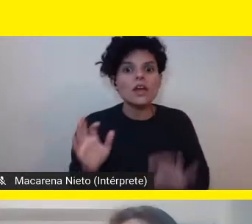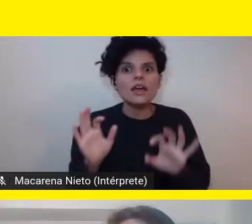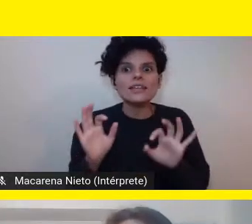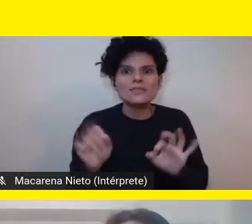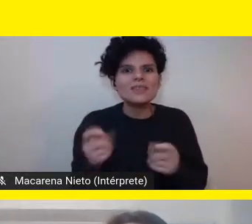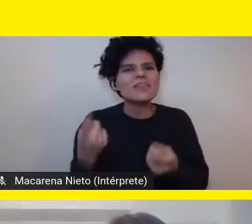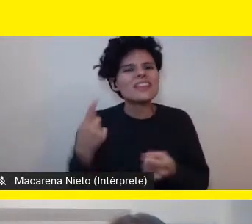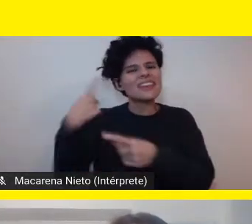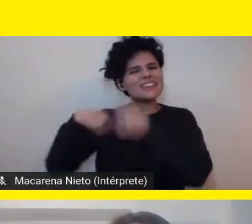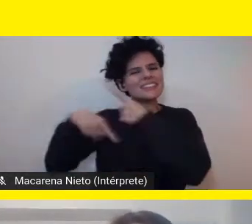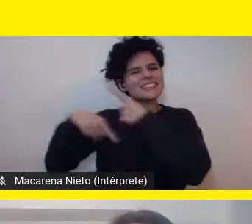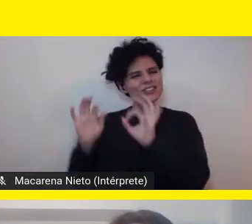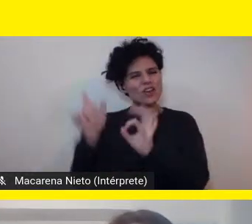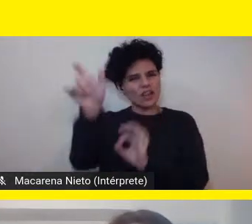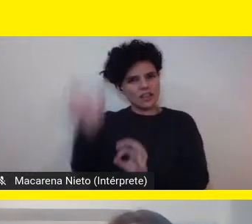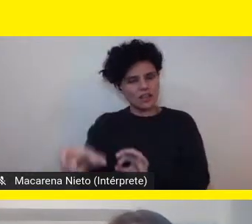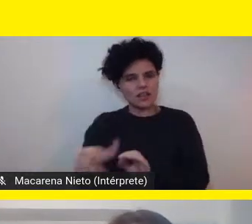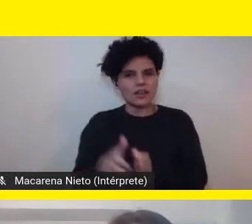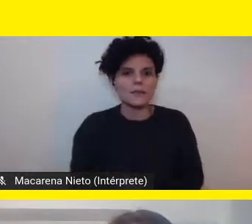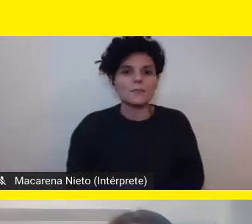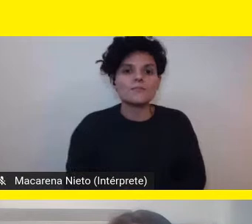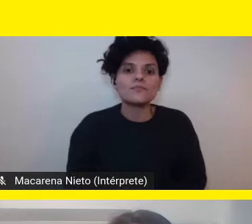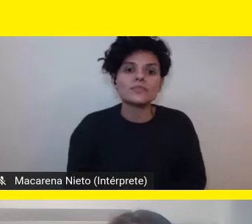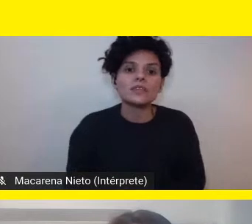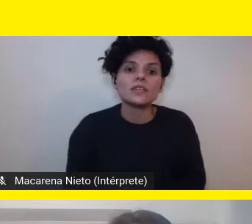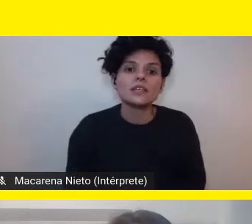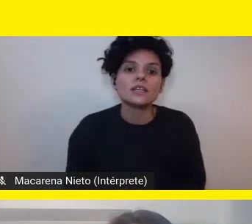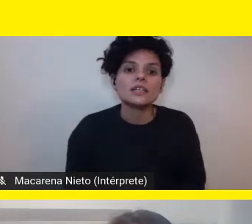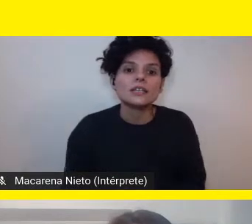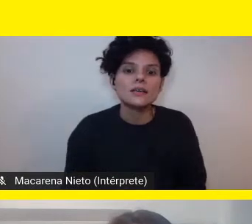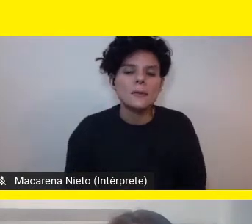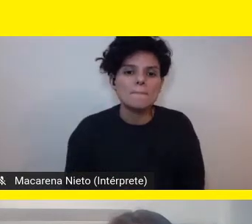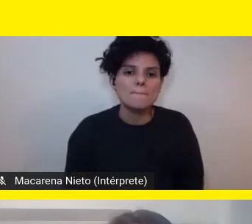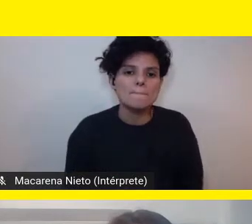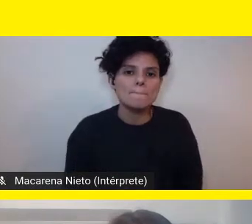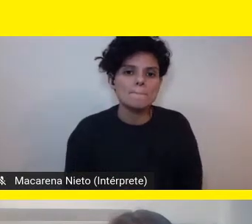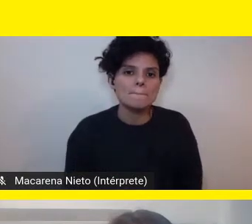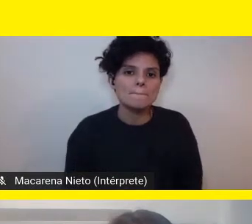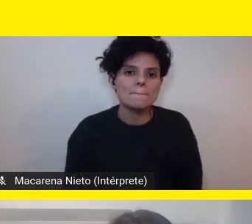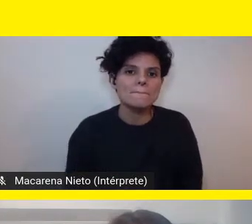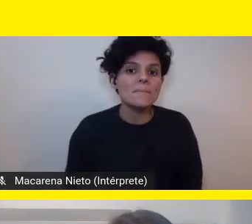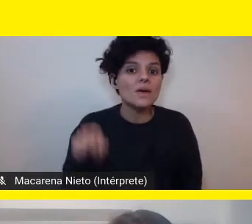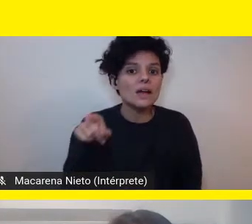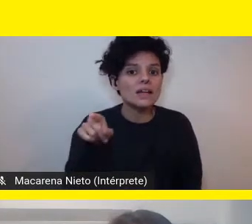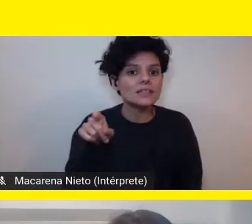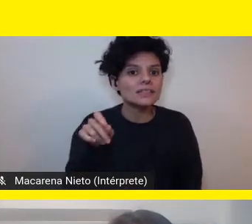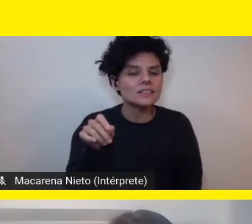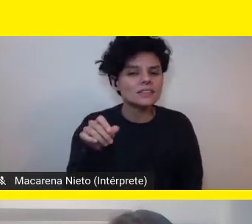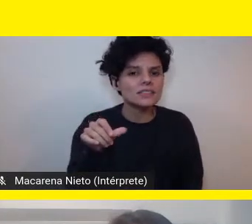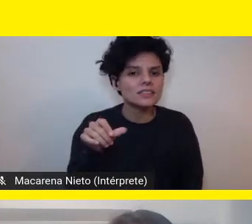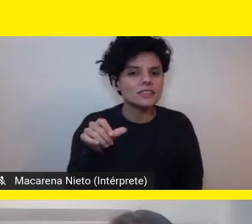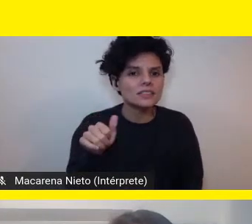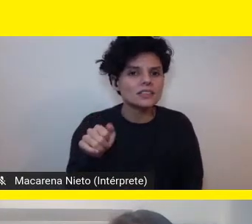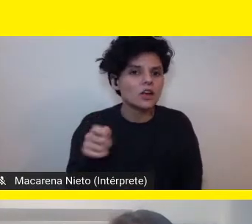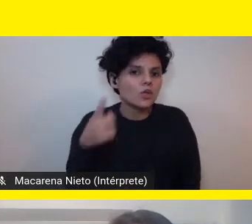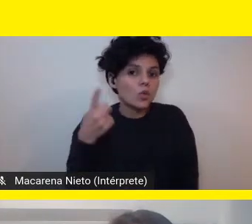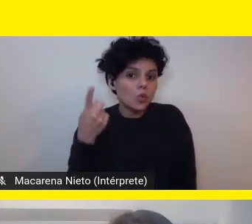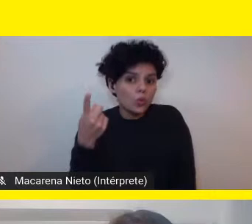quiero introducir con nuestro panelista, este caso excepcional de justicia en un caso de